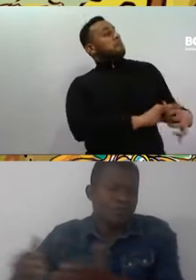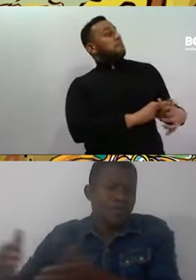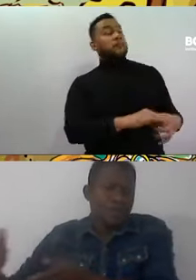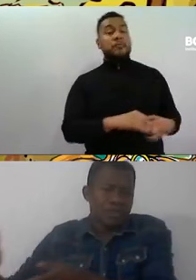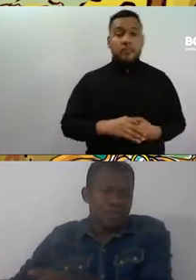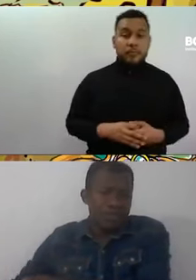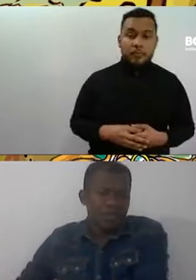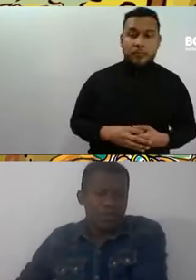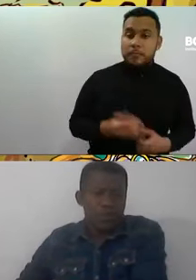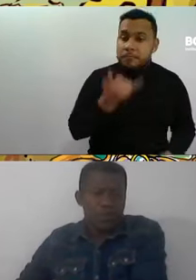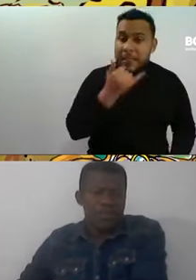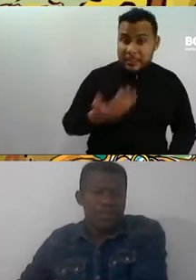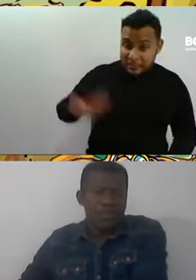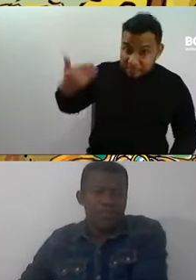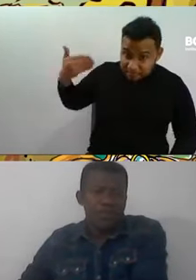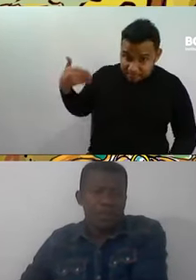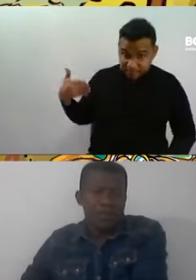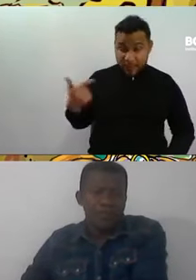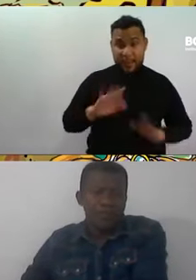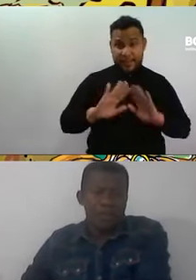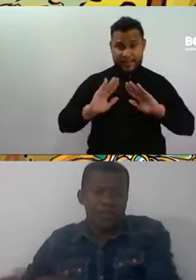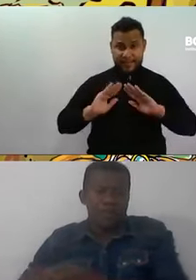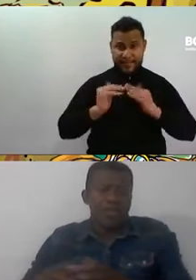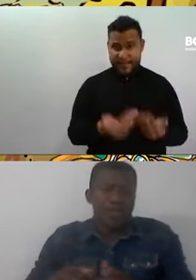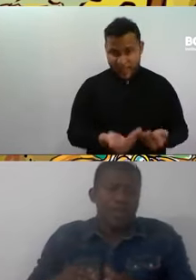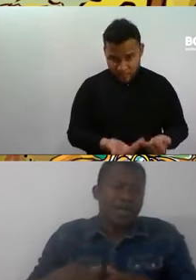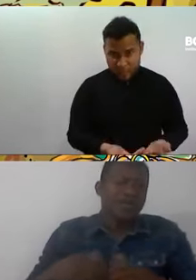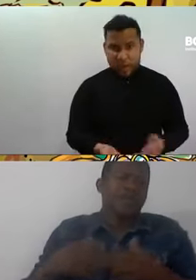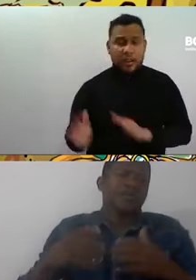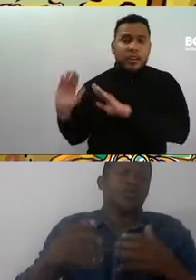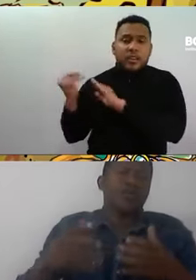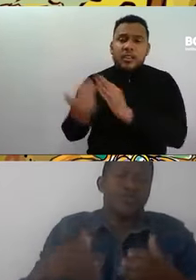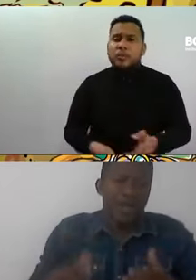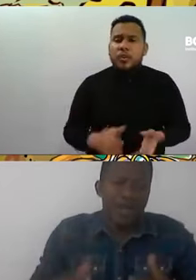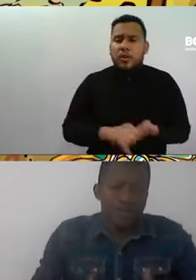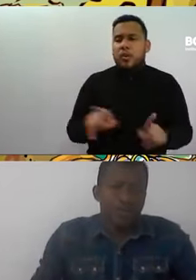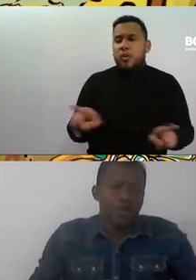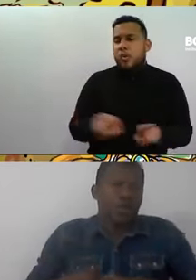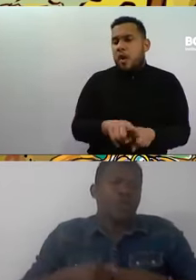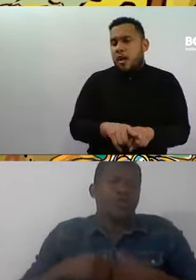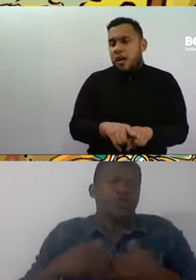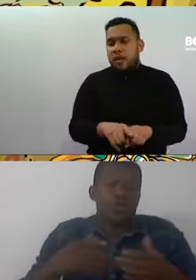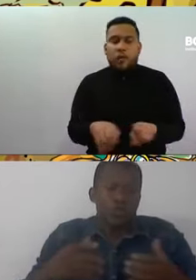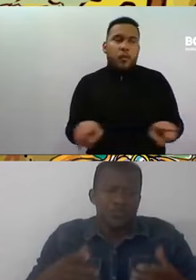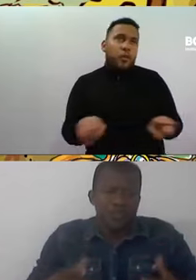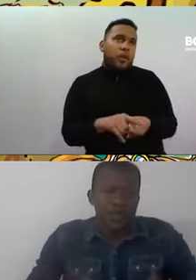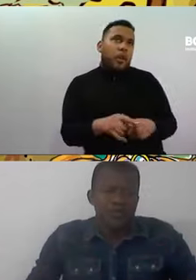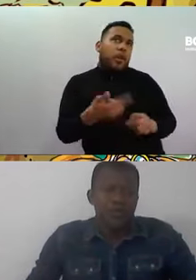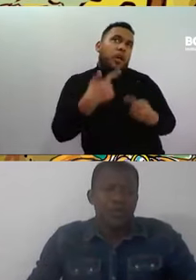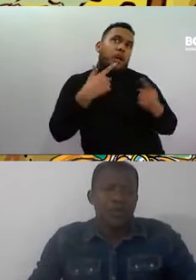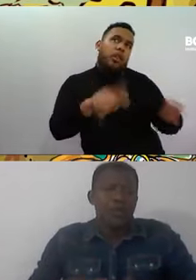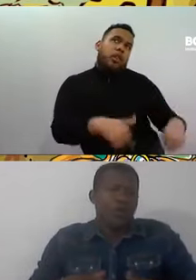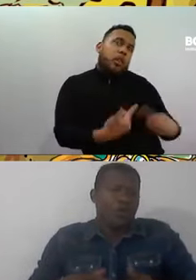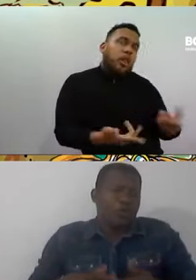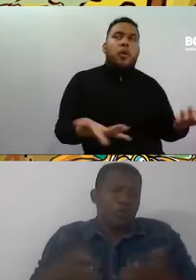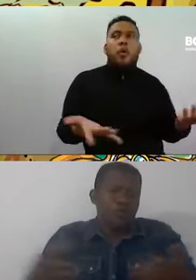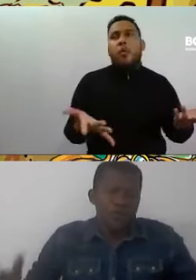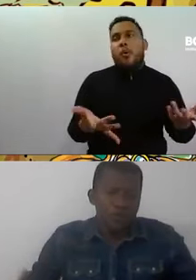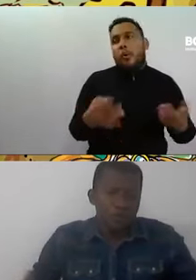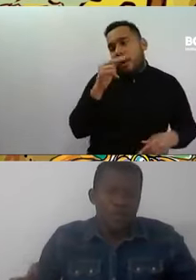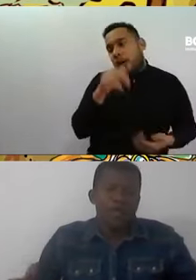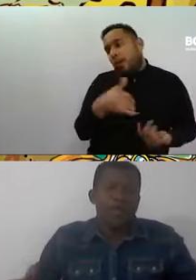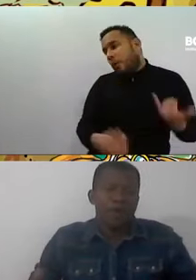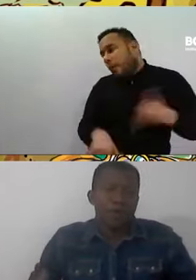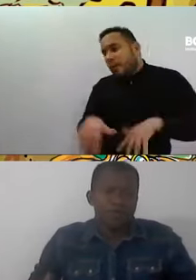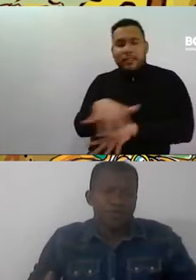que teníamos una literatura que terminaba caricaturizándonos o ridiculizándonos o